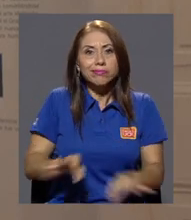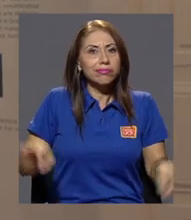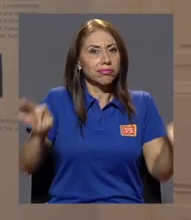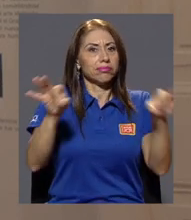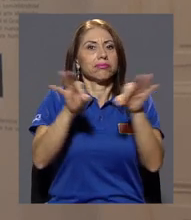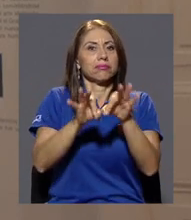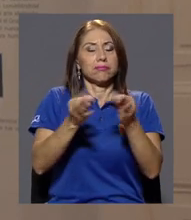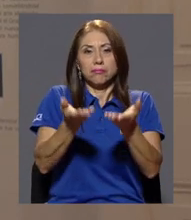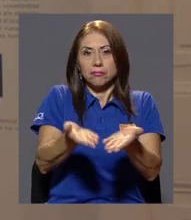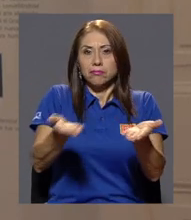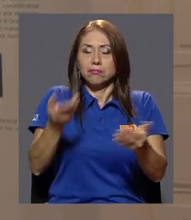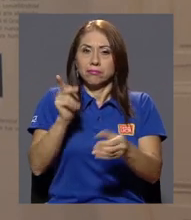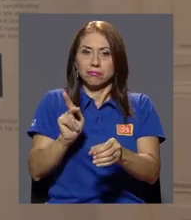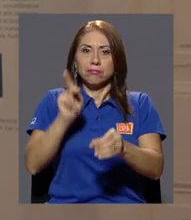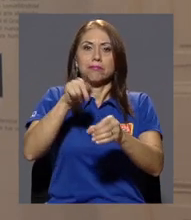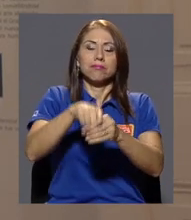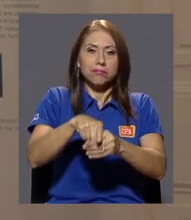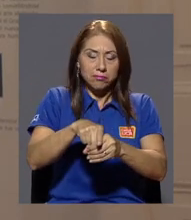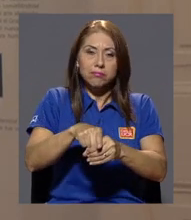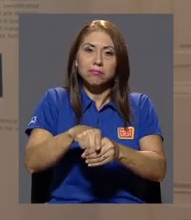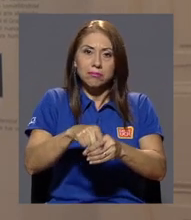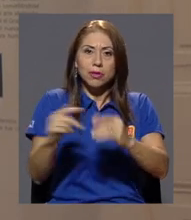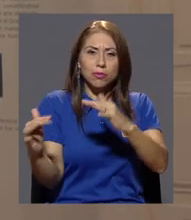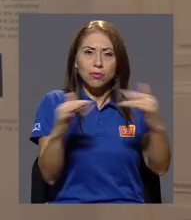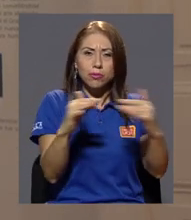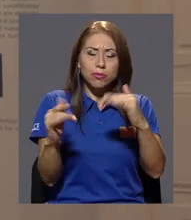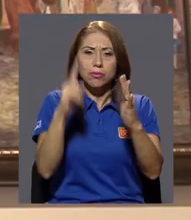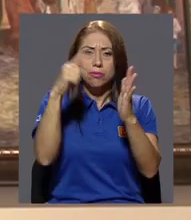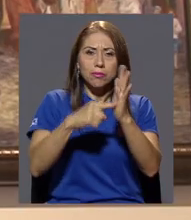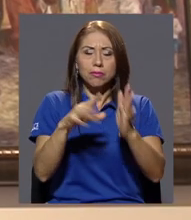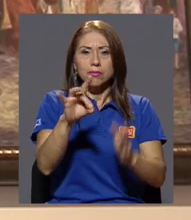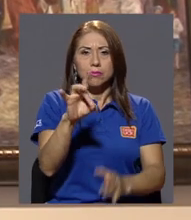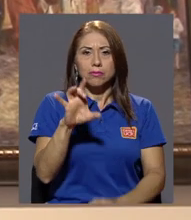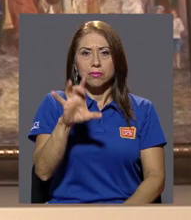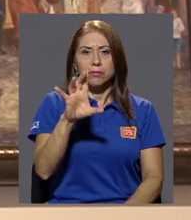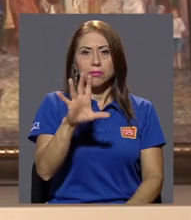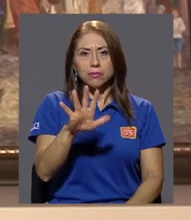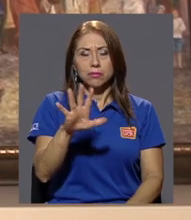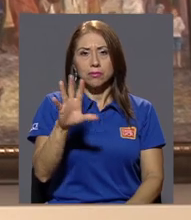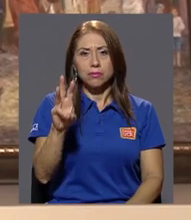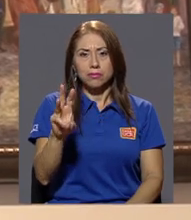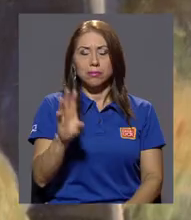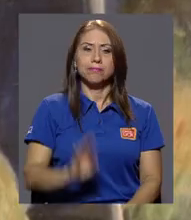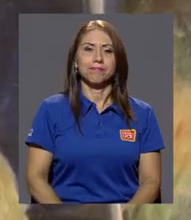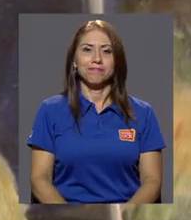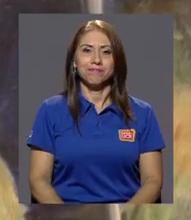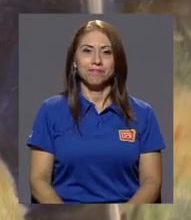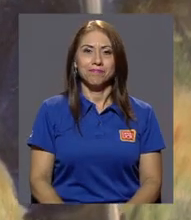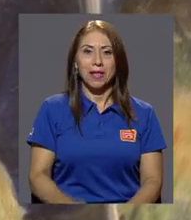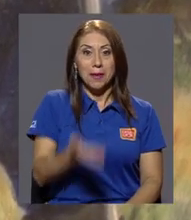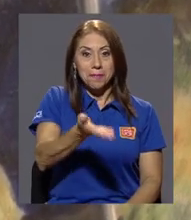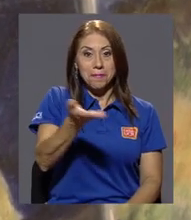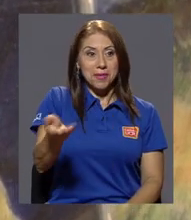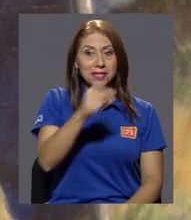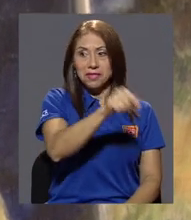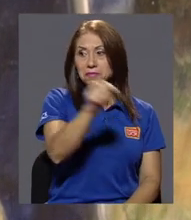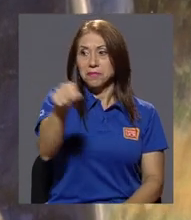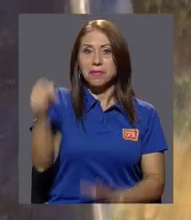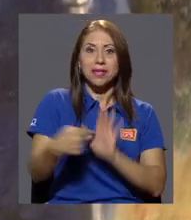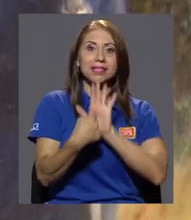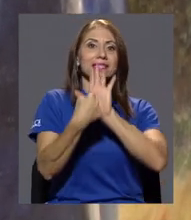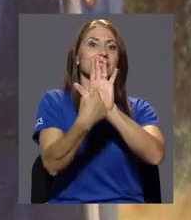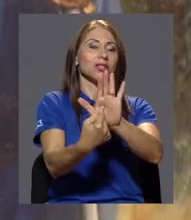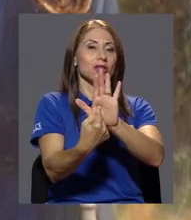valiosos, objetos que participaron en la guerra de 1856. Las piezas en exhibición